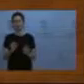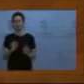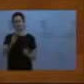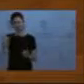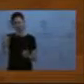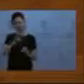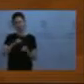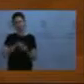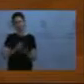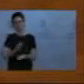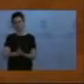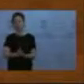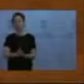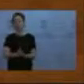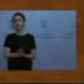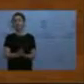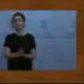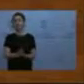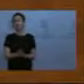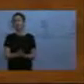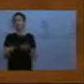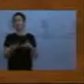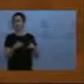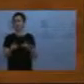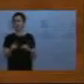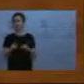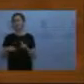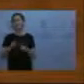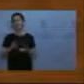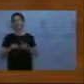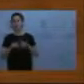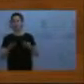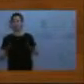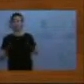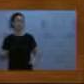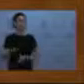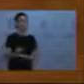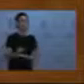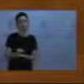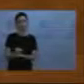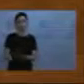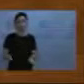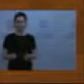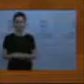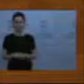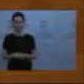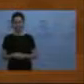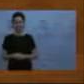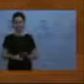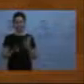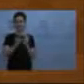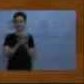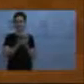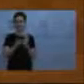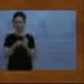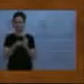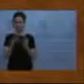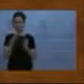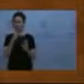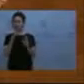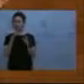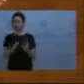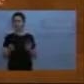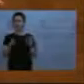club y estamos hablando de un club que luego les diré que igual recibe subvenciones del Principado de Asturias. En el punto 2 le digo que suscriban el